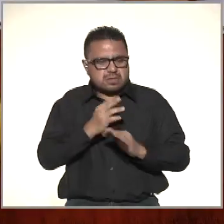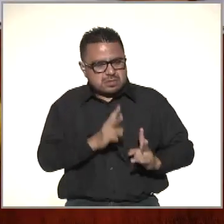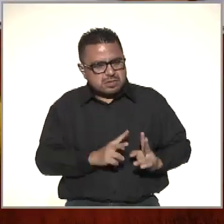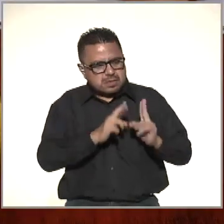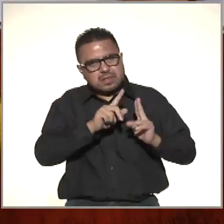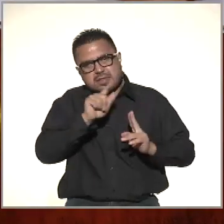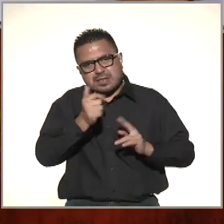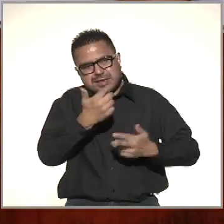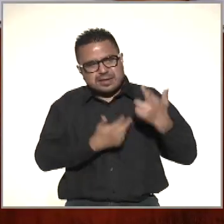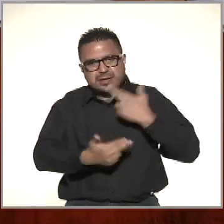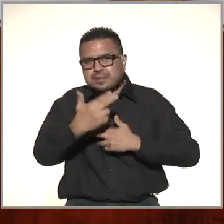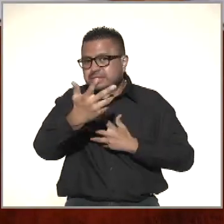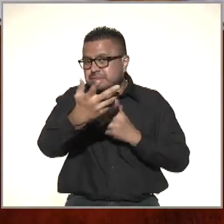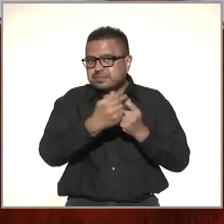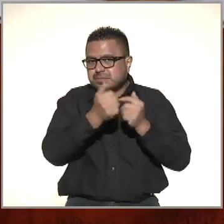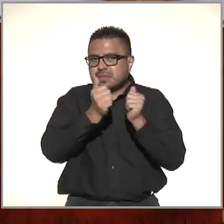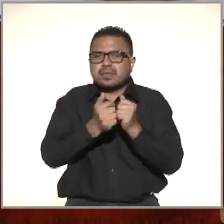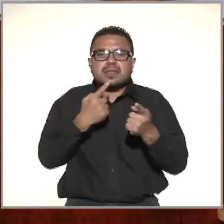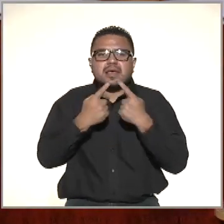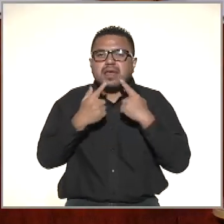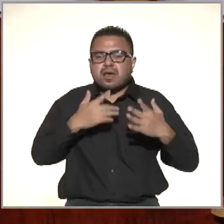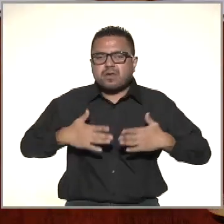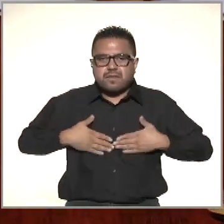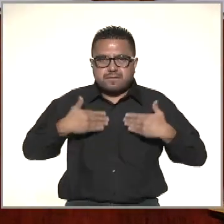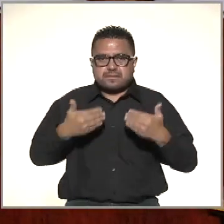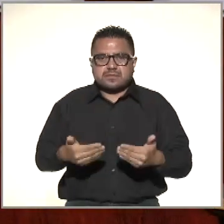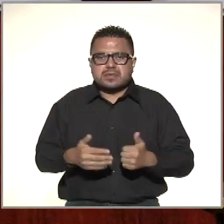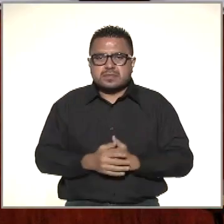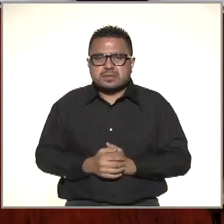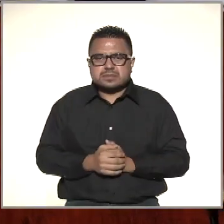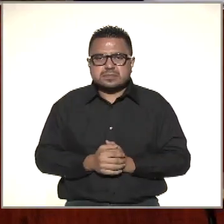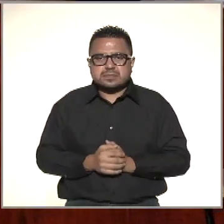un momento regresamos, quédense con nosotros, estamos en Diálogos en Confianza.